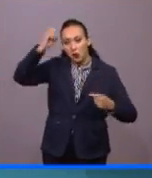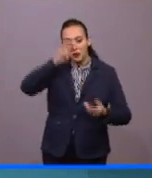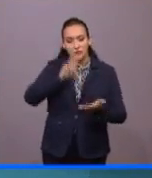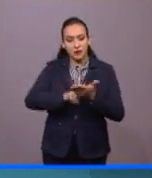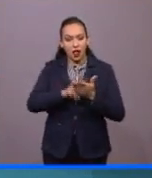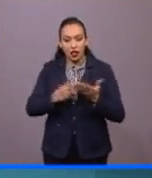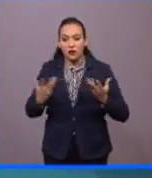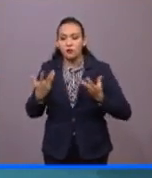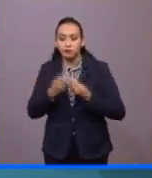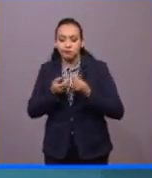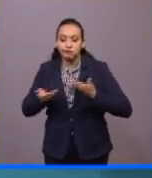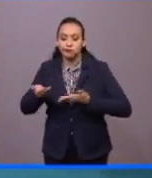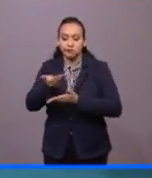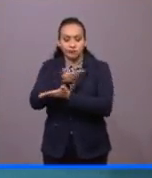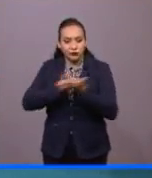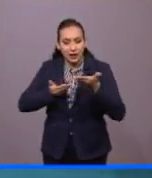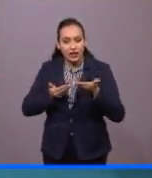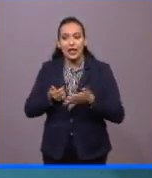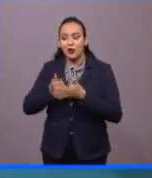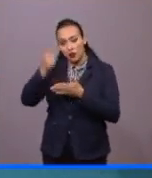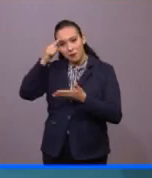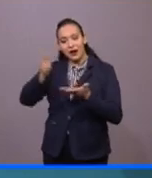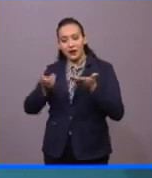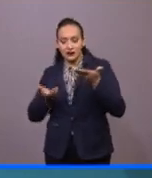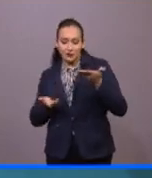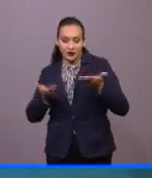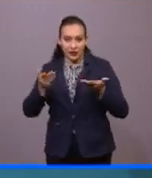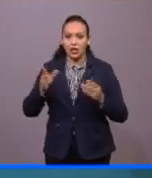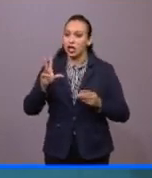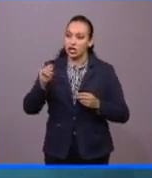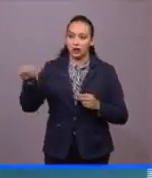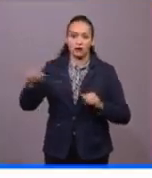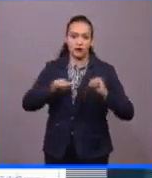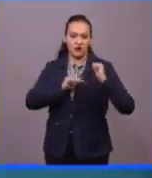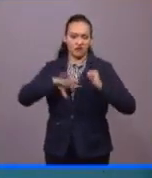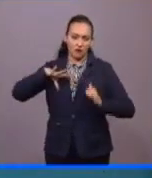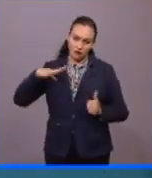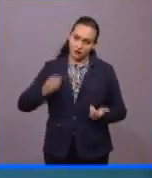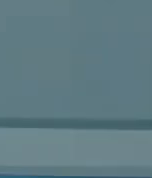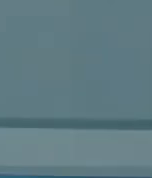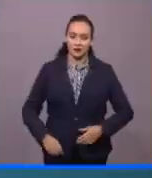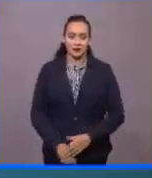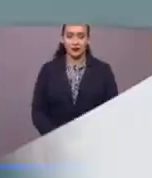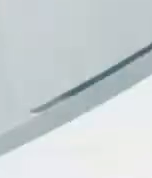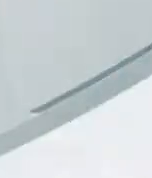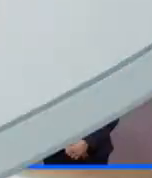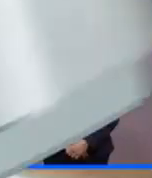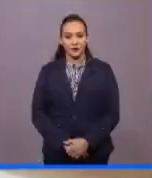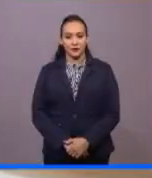y actuar como un contrapeso ciudadano para el ejercicio del poder.